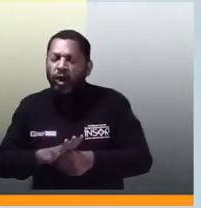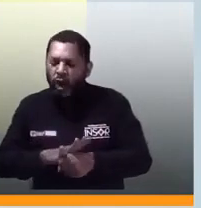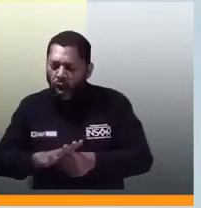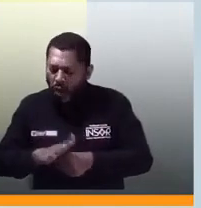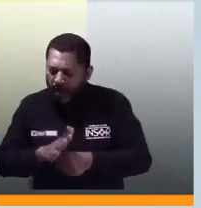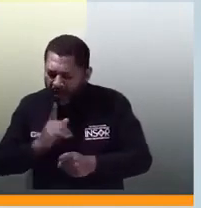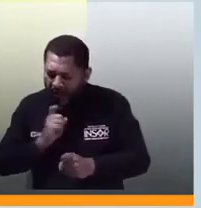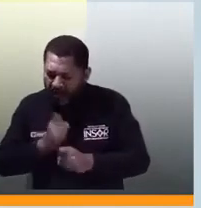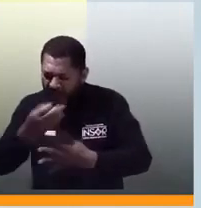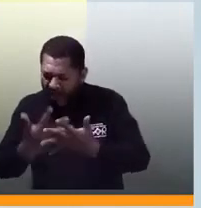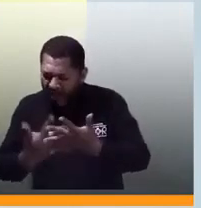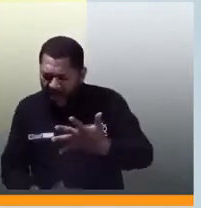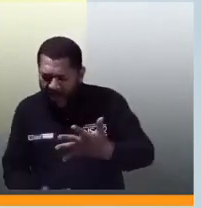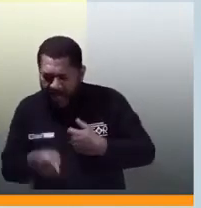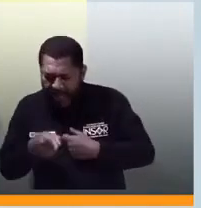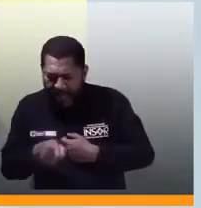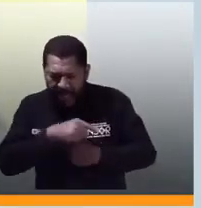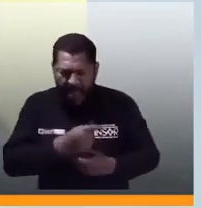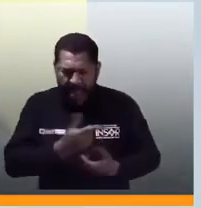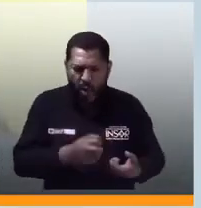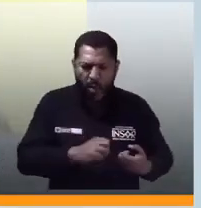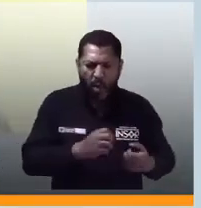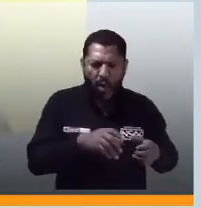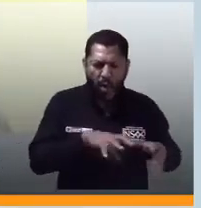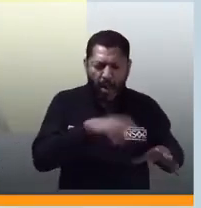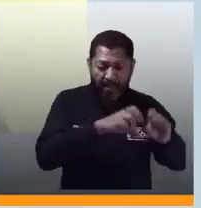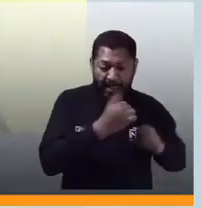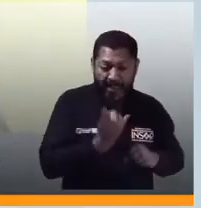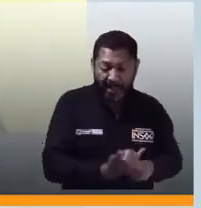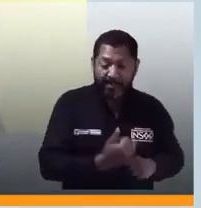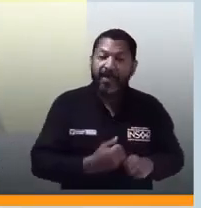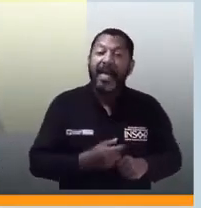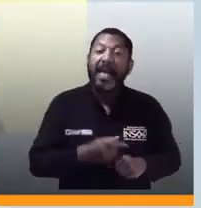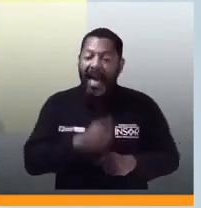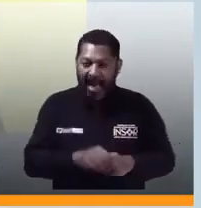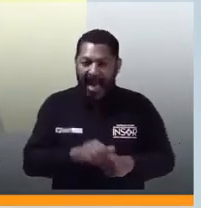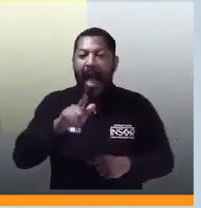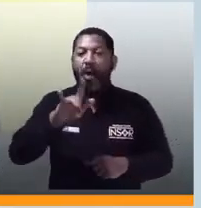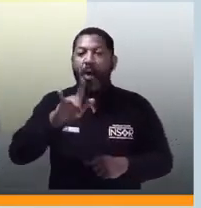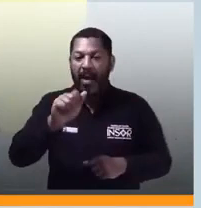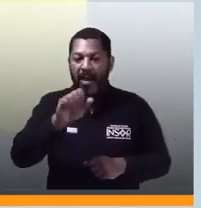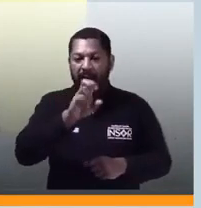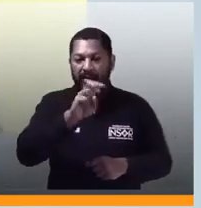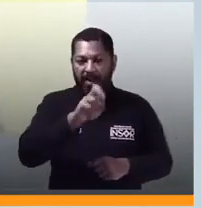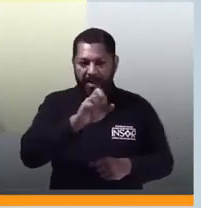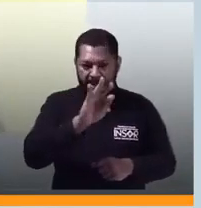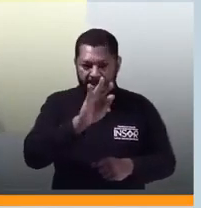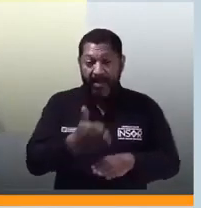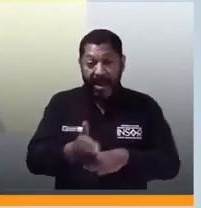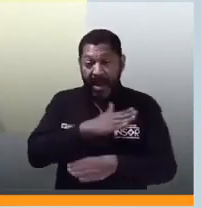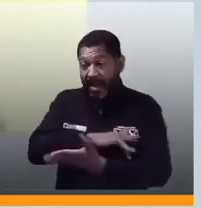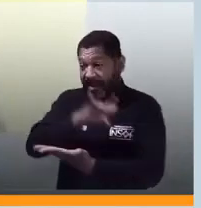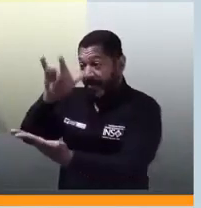estrategias didácticas es el aula invertida. Esto lo veníamos haciendo desde la presencialidad,